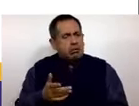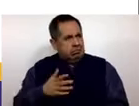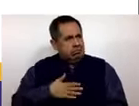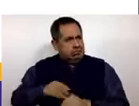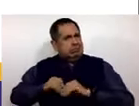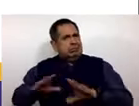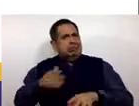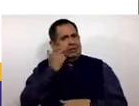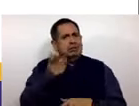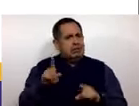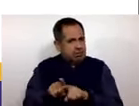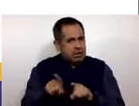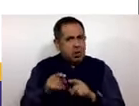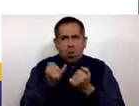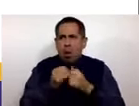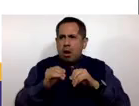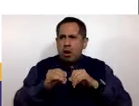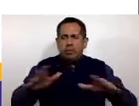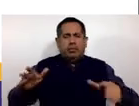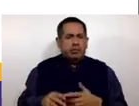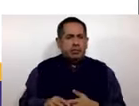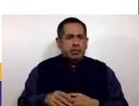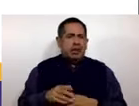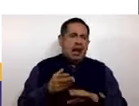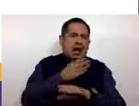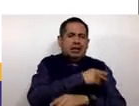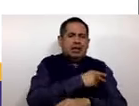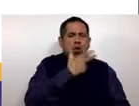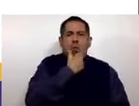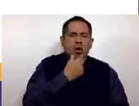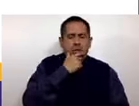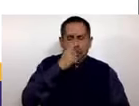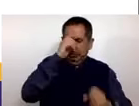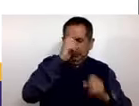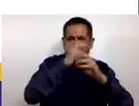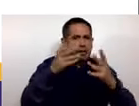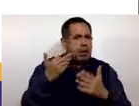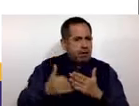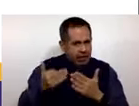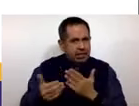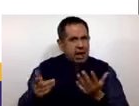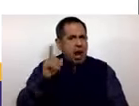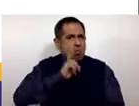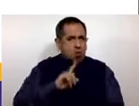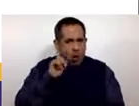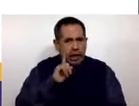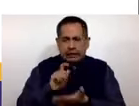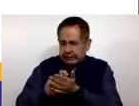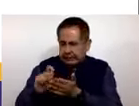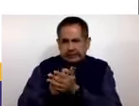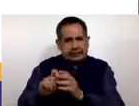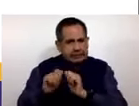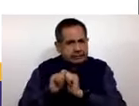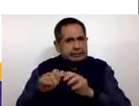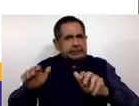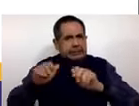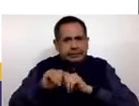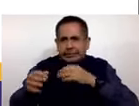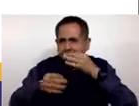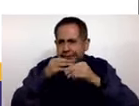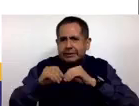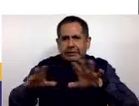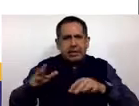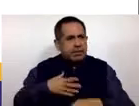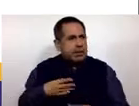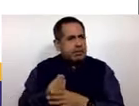que el mundo masculino alcanza a ver también, pero justamente las mujeres tenemos una potencia también en la escritura de lo